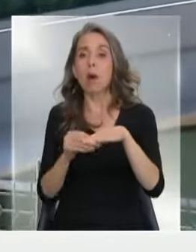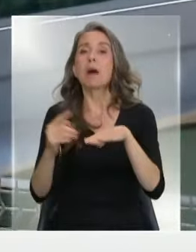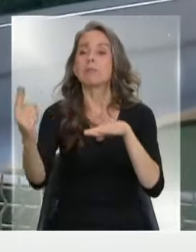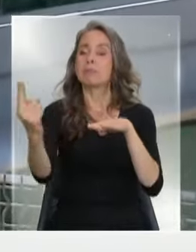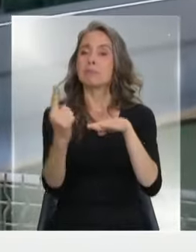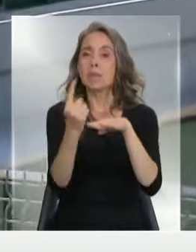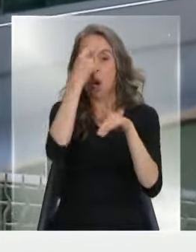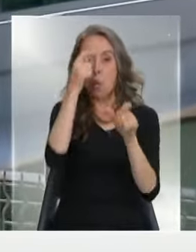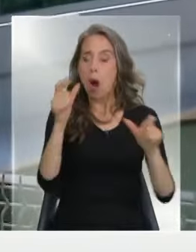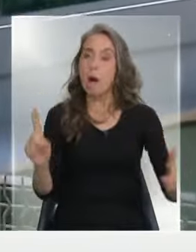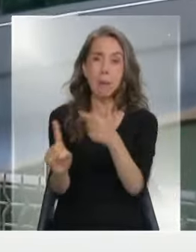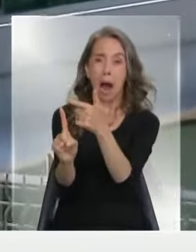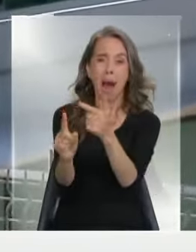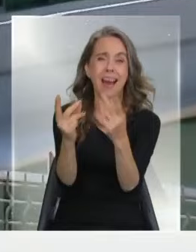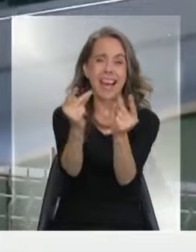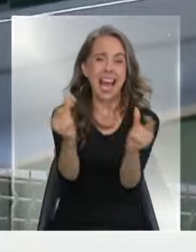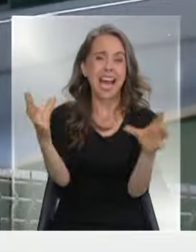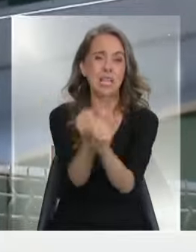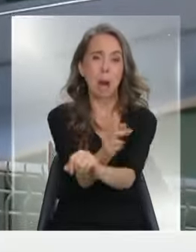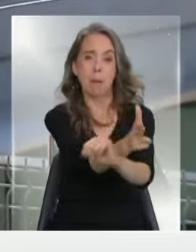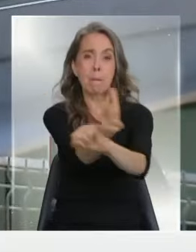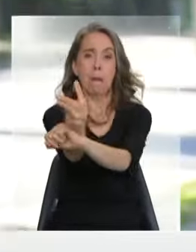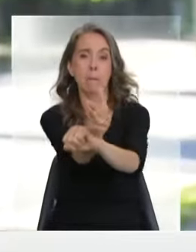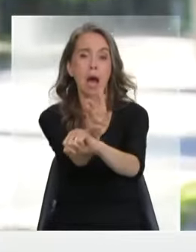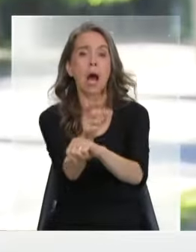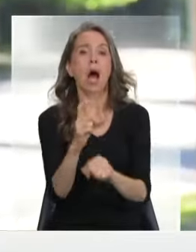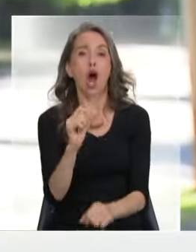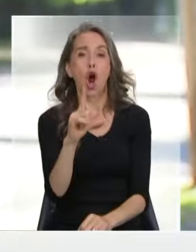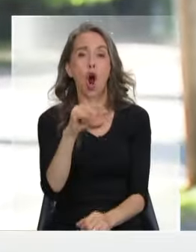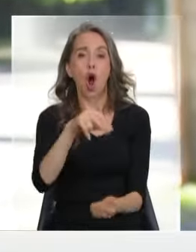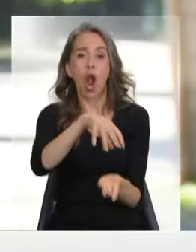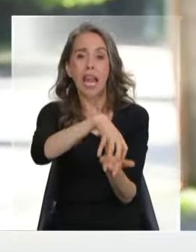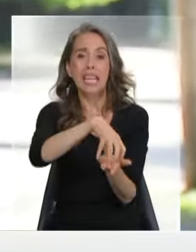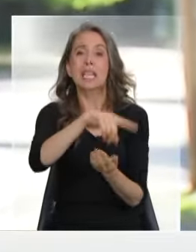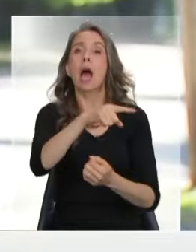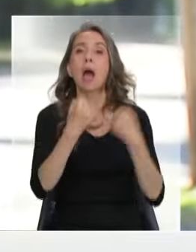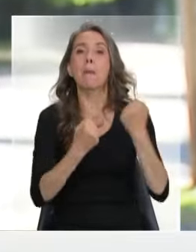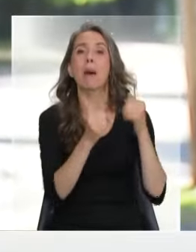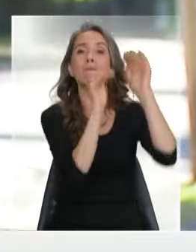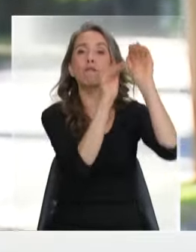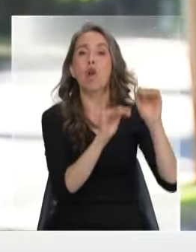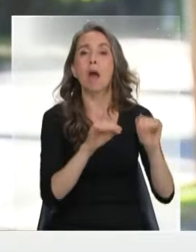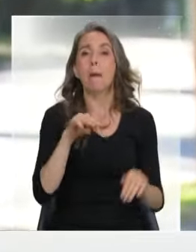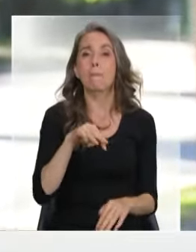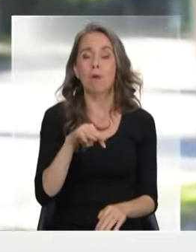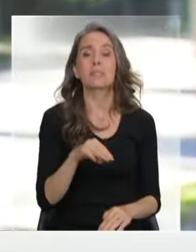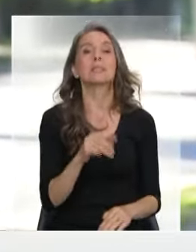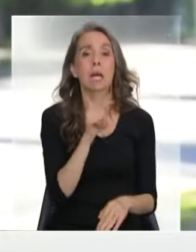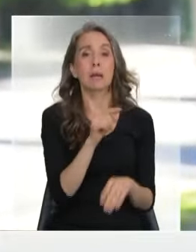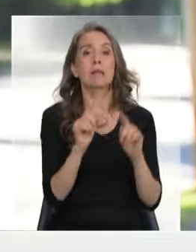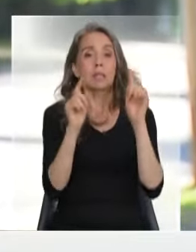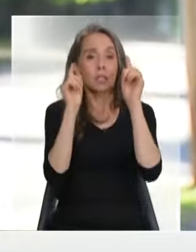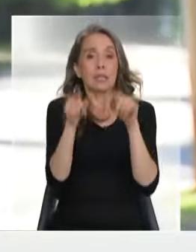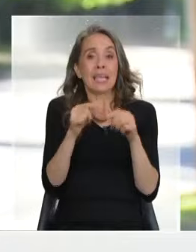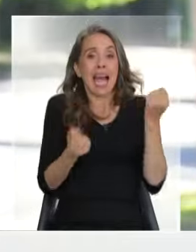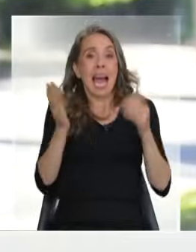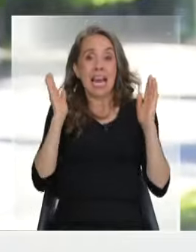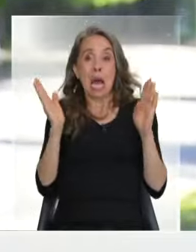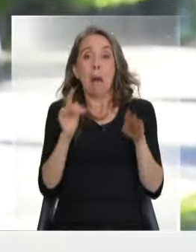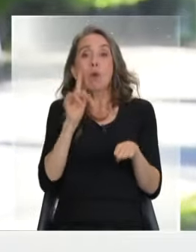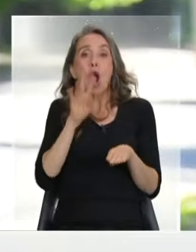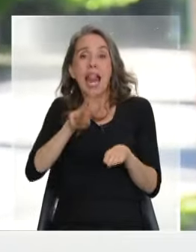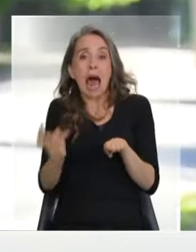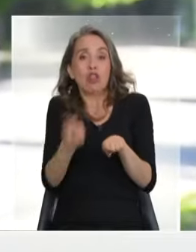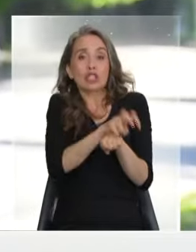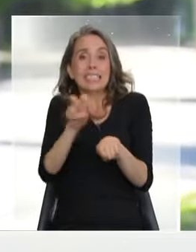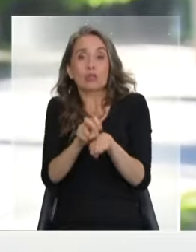la bodega de Movistar en Colina. Obligan al jefe de seguridad a tomar contacto con los encargados de que se encontraban en ese momento,